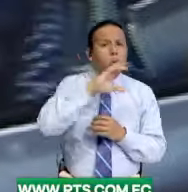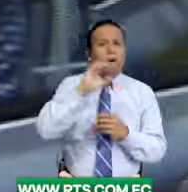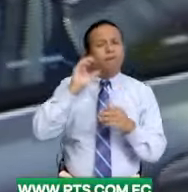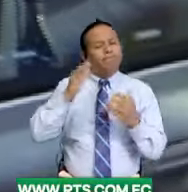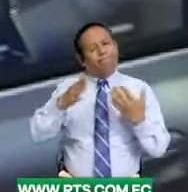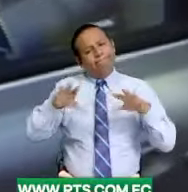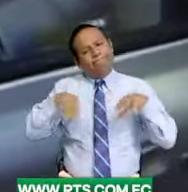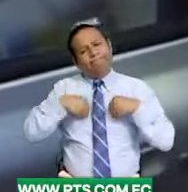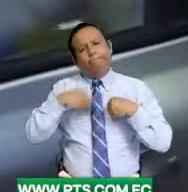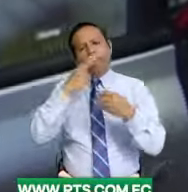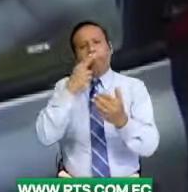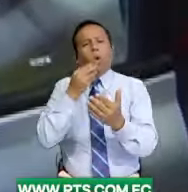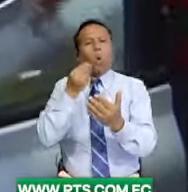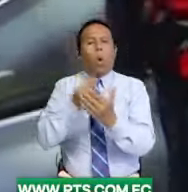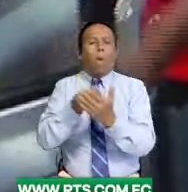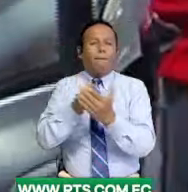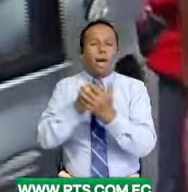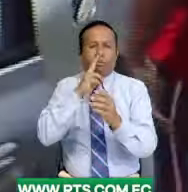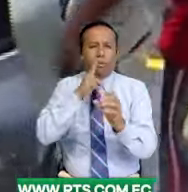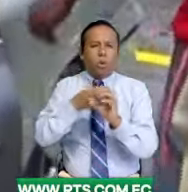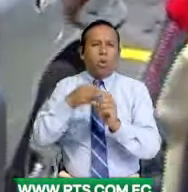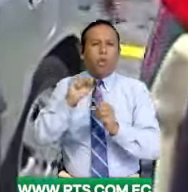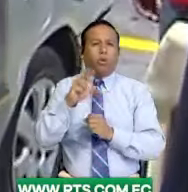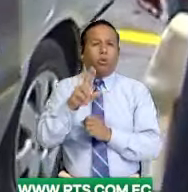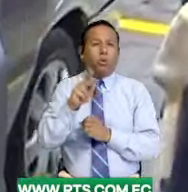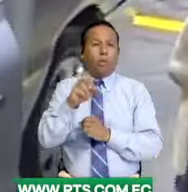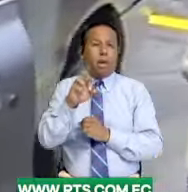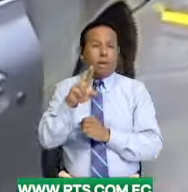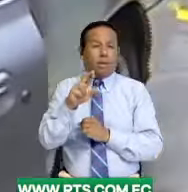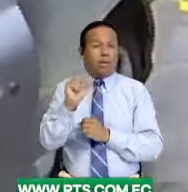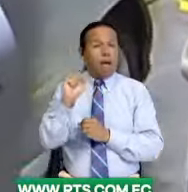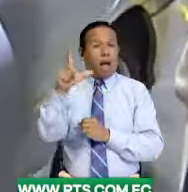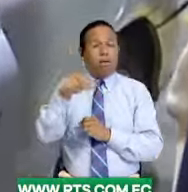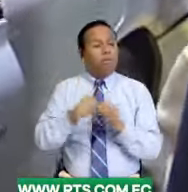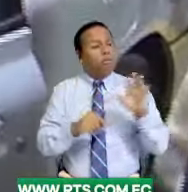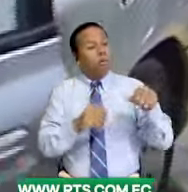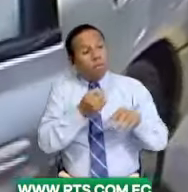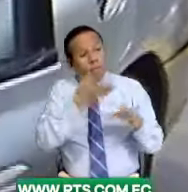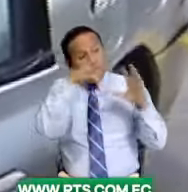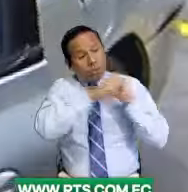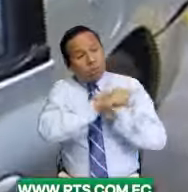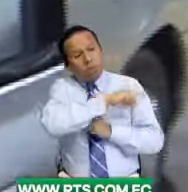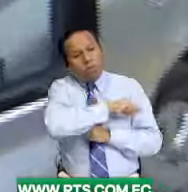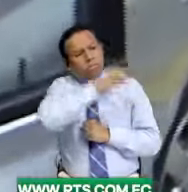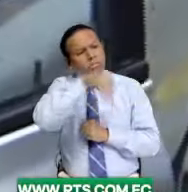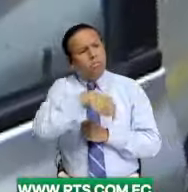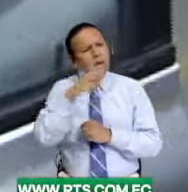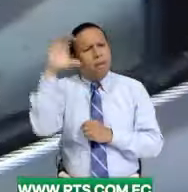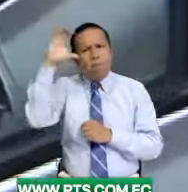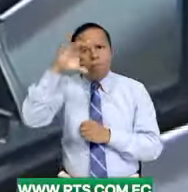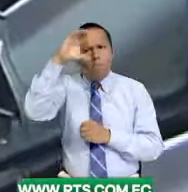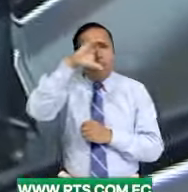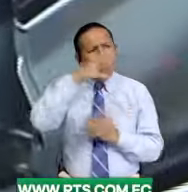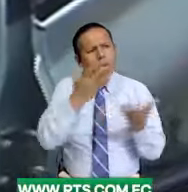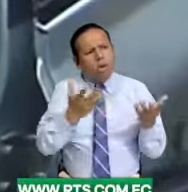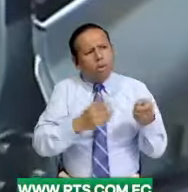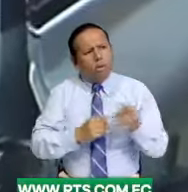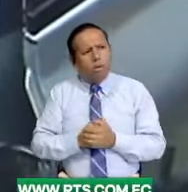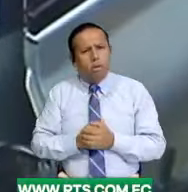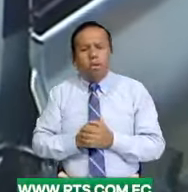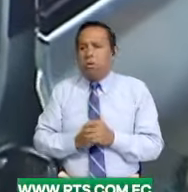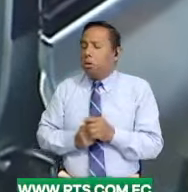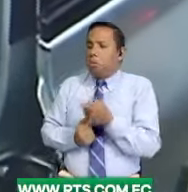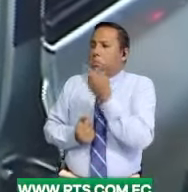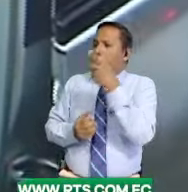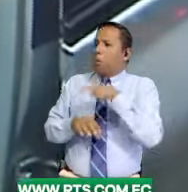Super. También se retira el señor. Caballero, buenas noches. ¿Desde dónde viene buscando gasolina en estos momentos? No, es la primera gasolinera